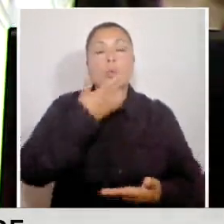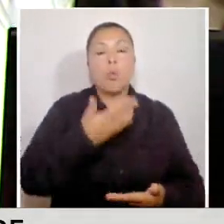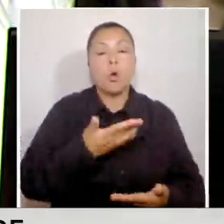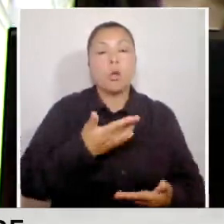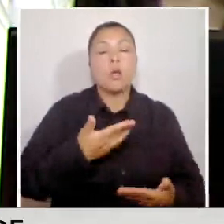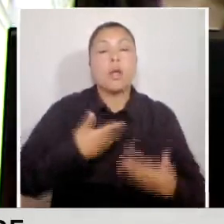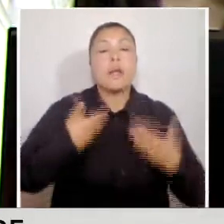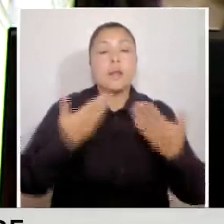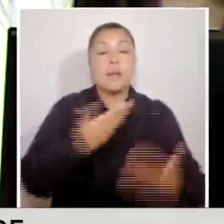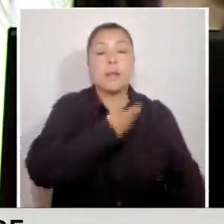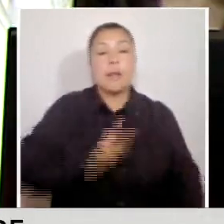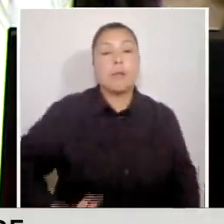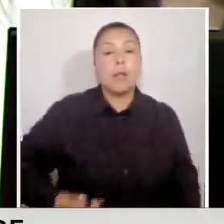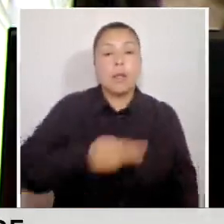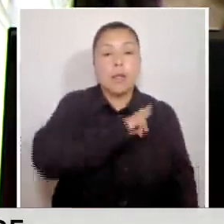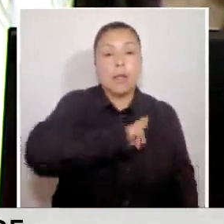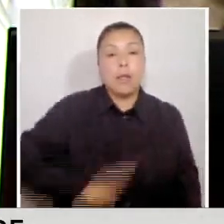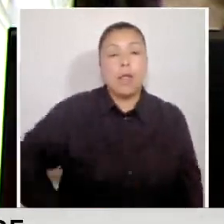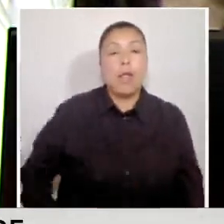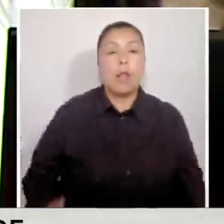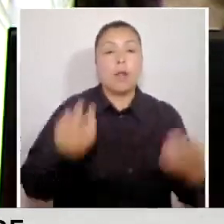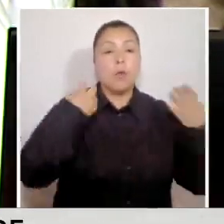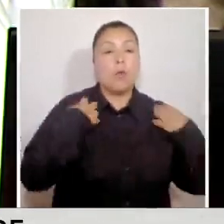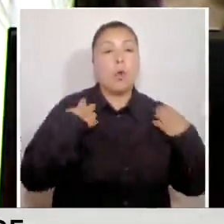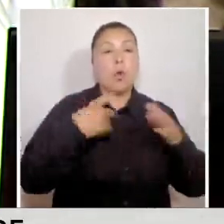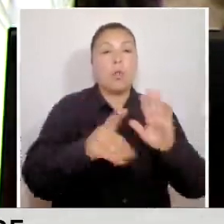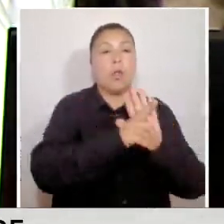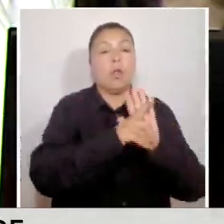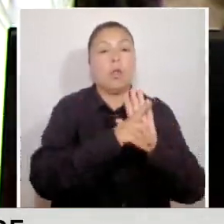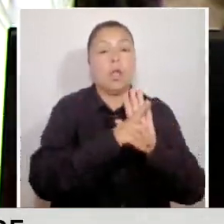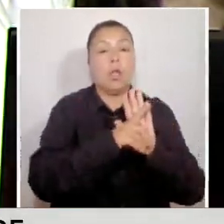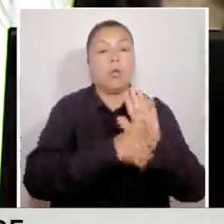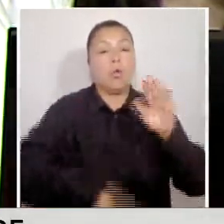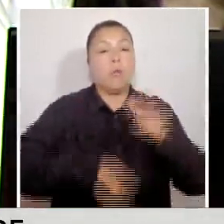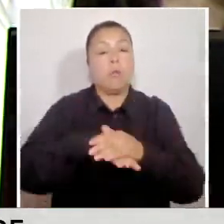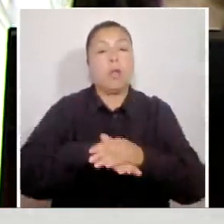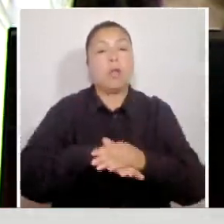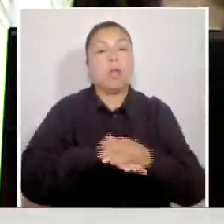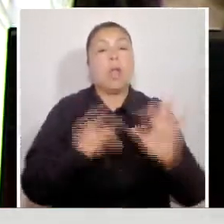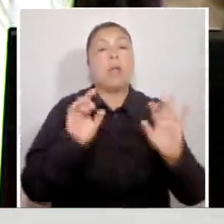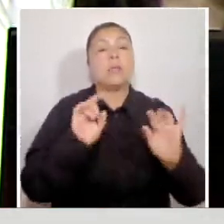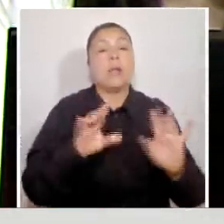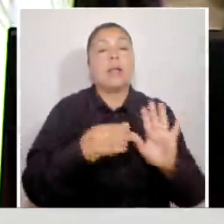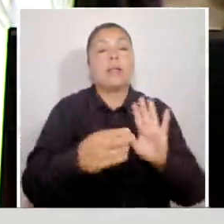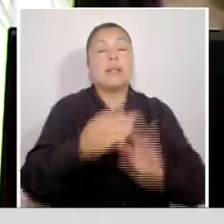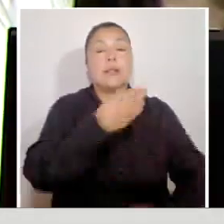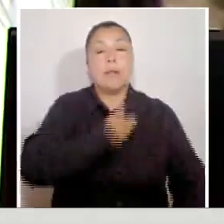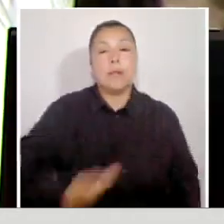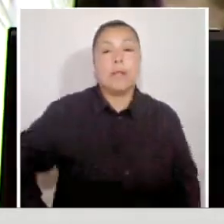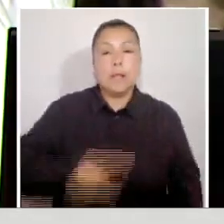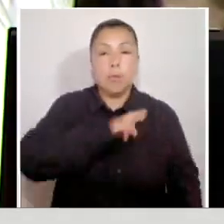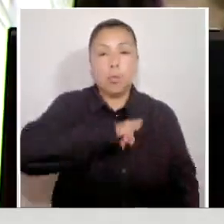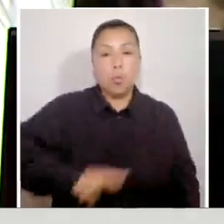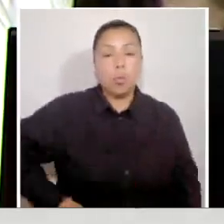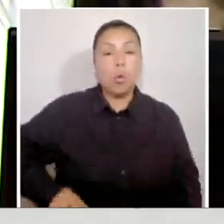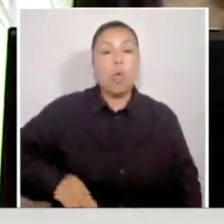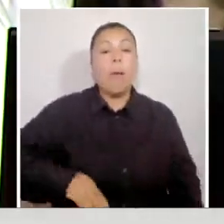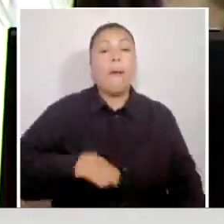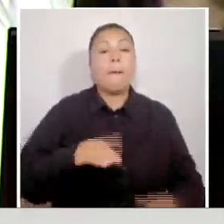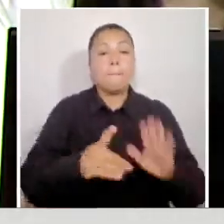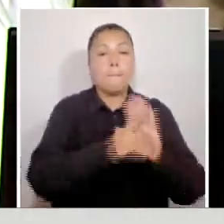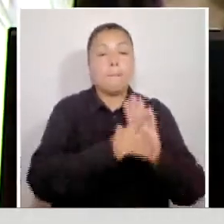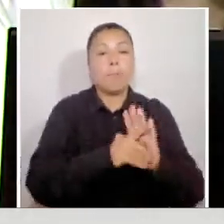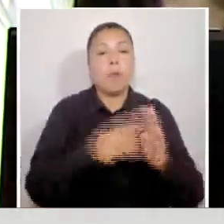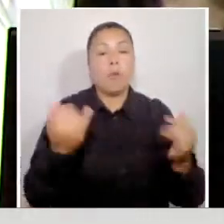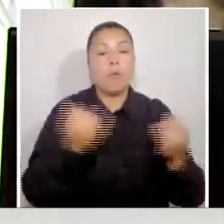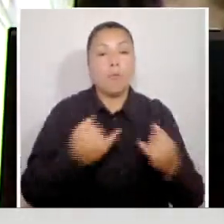la república esta facultad a través de un decreto supremo de hecho se establece el presidente de la república mediante decreto supremo fijará la forma en que se